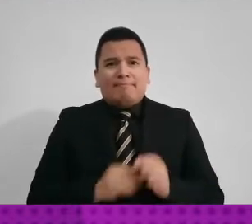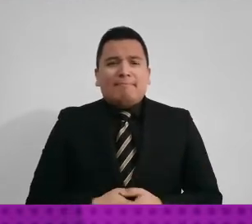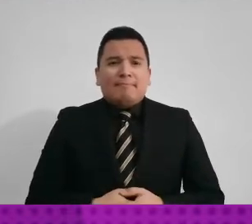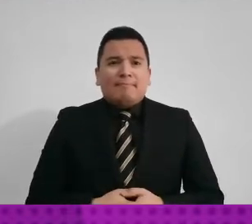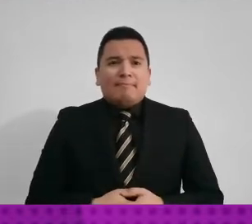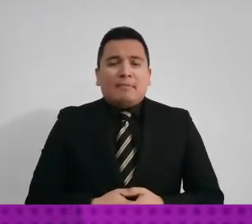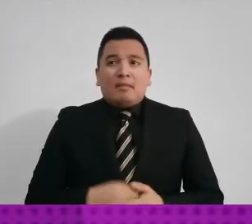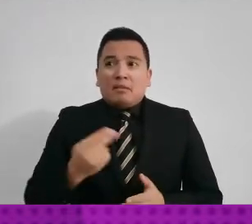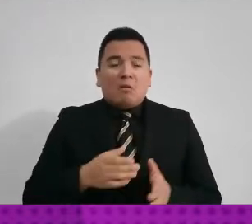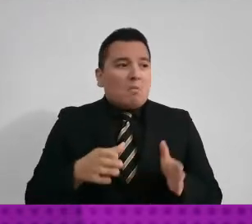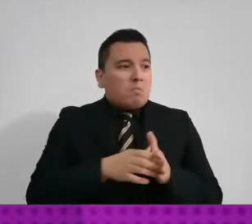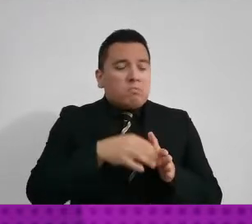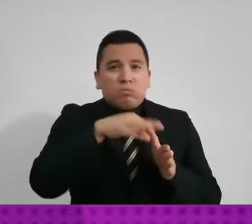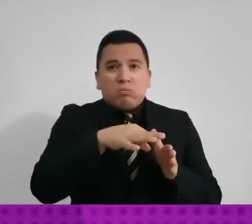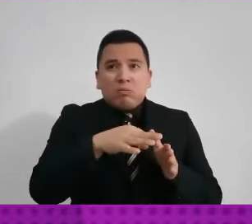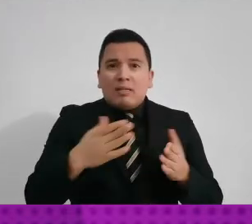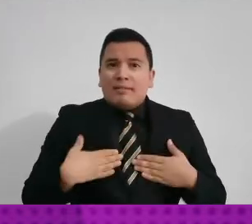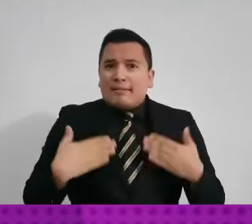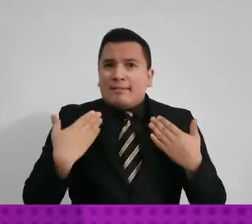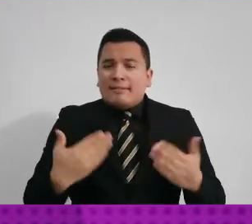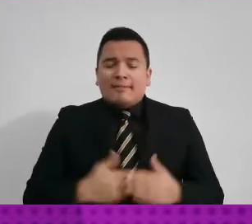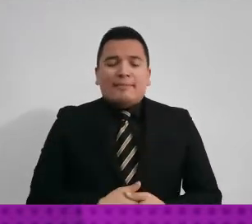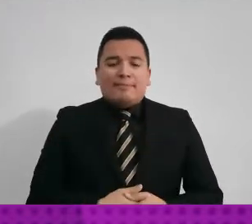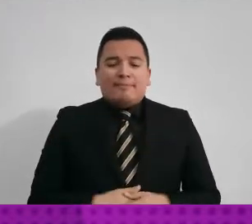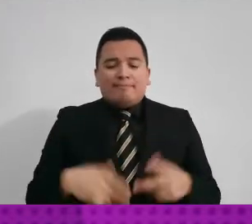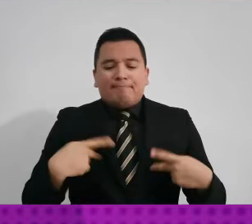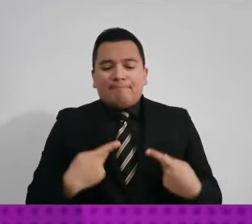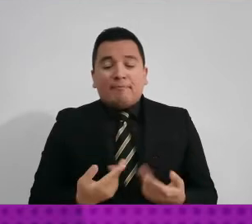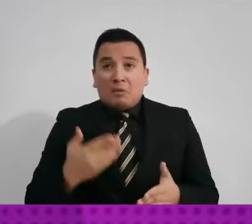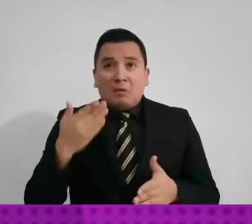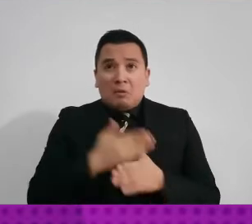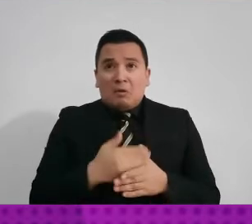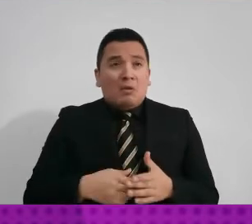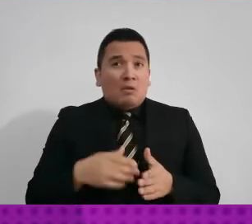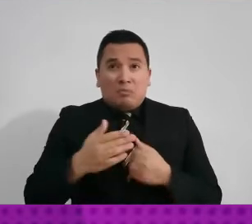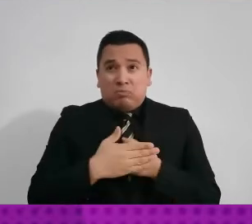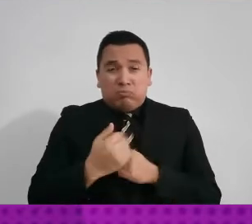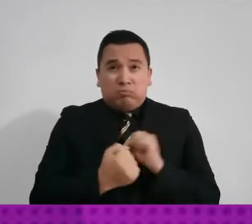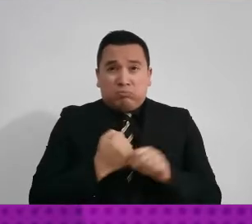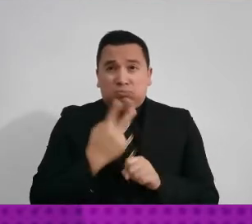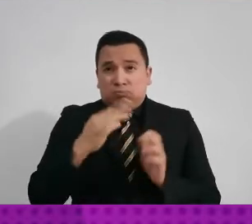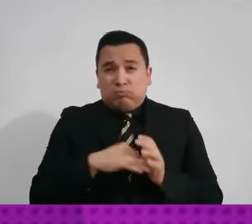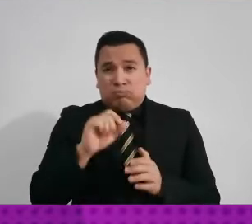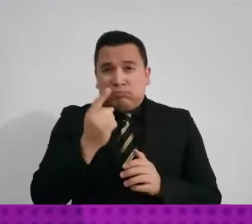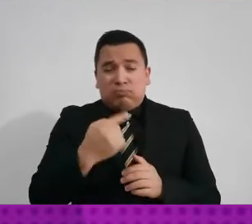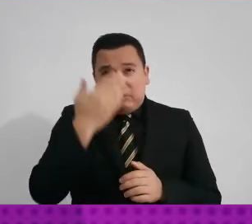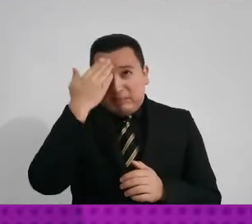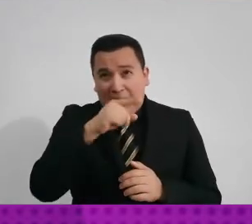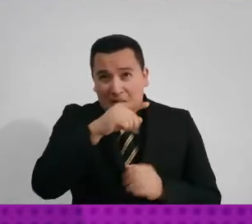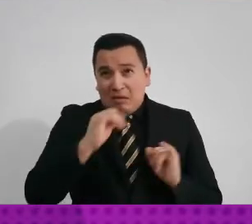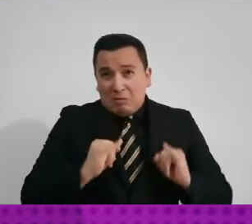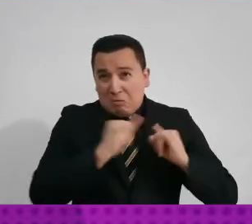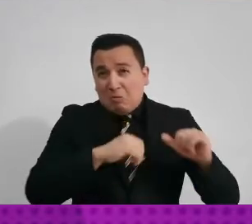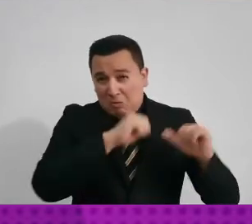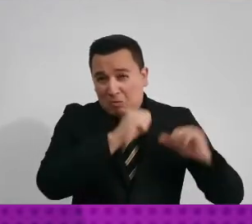es muy importante. Votar con seguridad, que la ciudadanía que va a acudir en el 2021 sepa que las